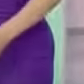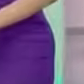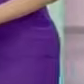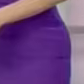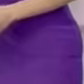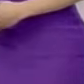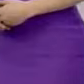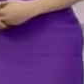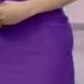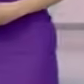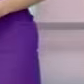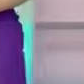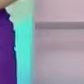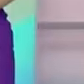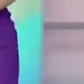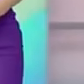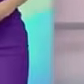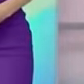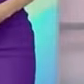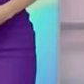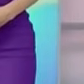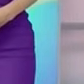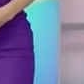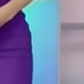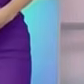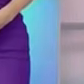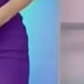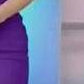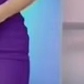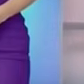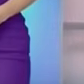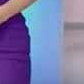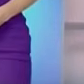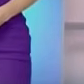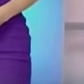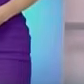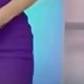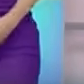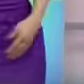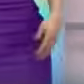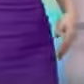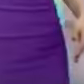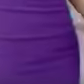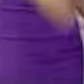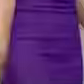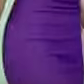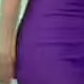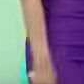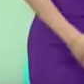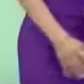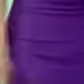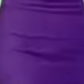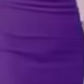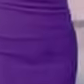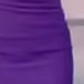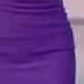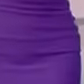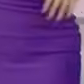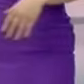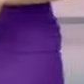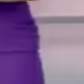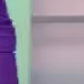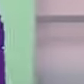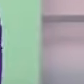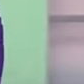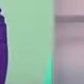sí? Se rompen las reglas y tiene que bailar. Porque las mujeres estamos más, ¿no? Según el censo. Según el censo.